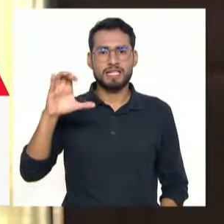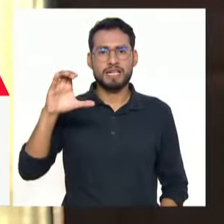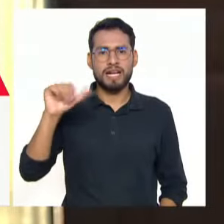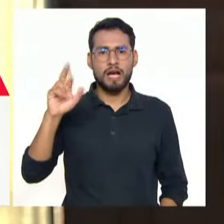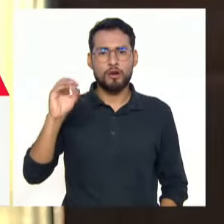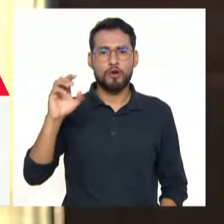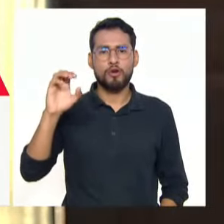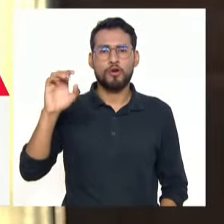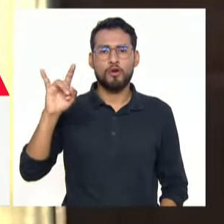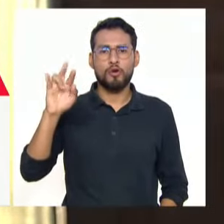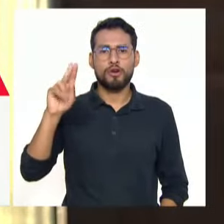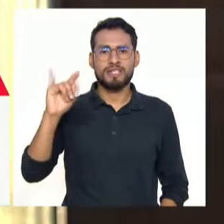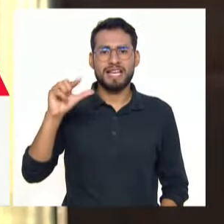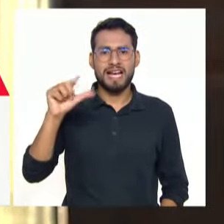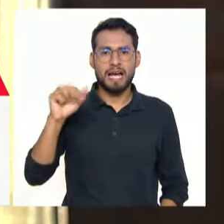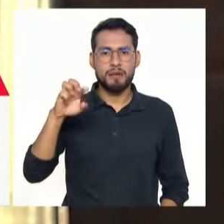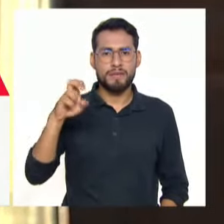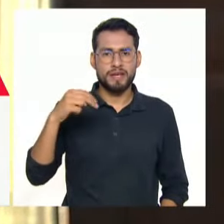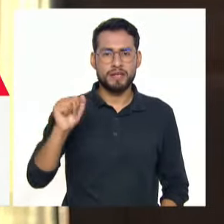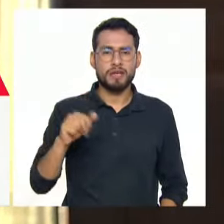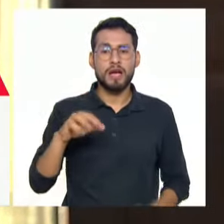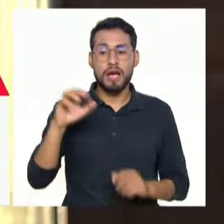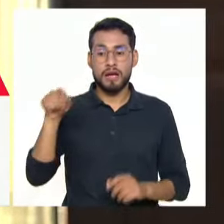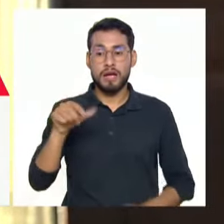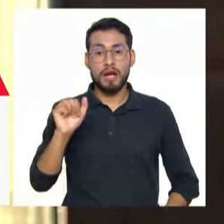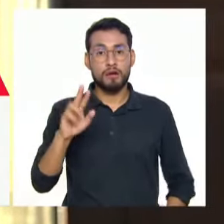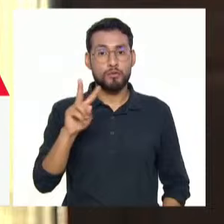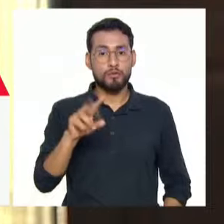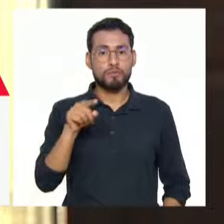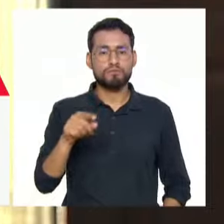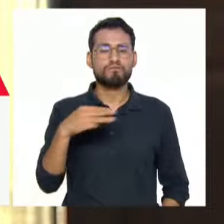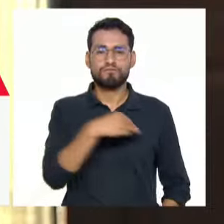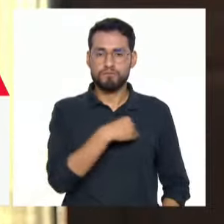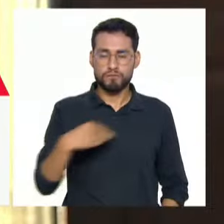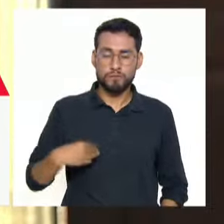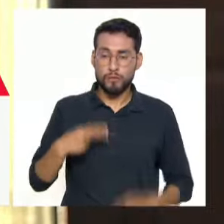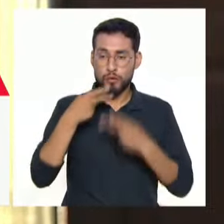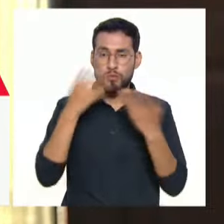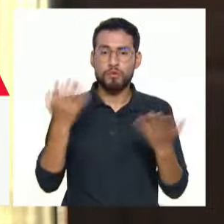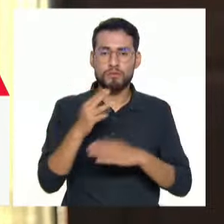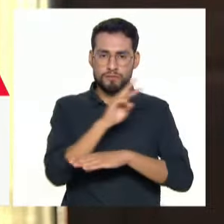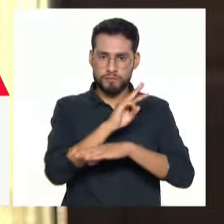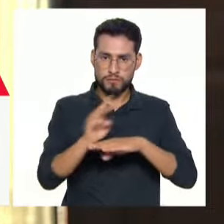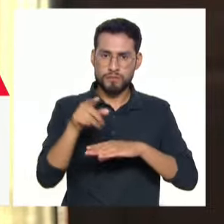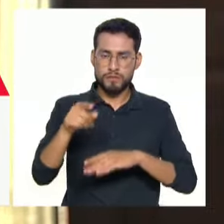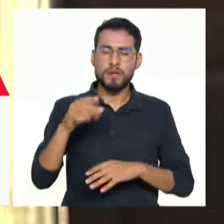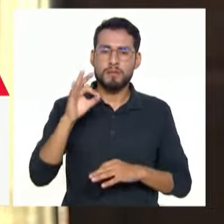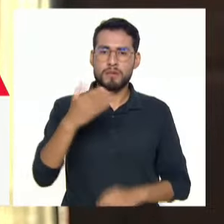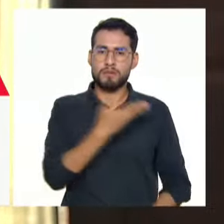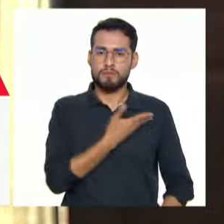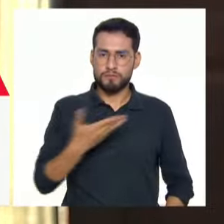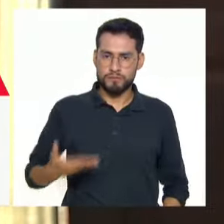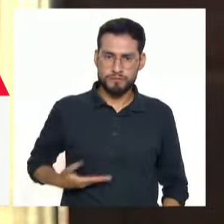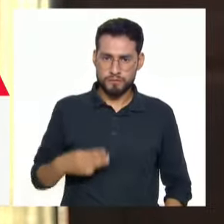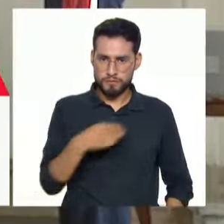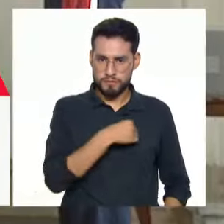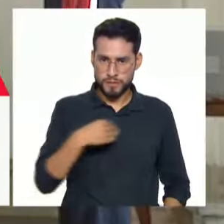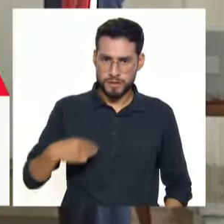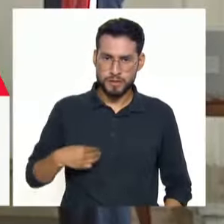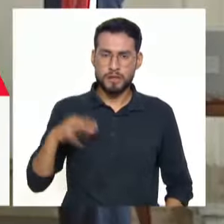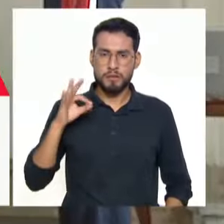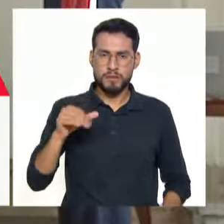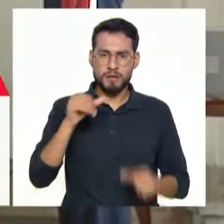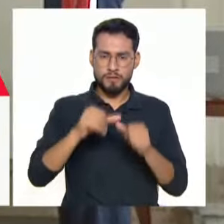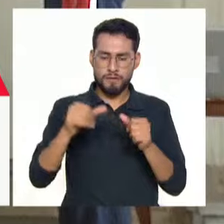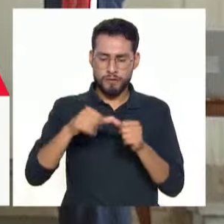Carol Urteaga Peña. Artículo 2. La declaración jurada de la ministra nombrada es publicada en la página web de la Presidencia del Consejo de Ministros en la